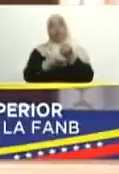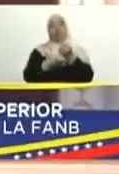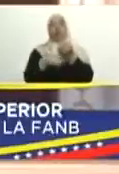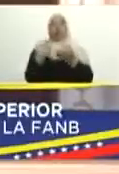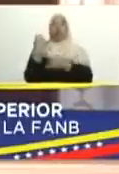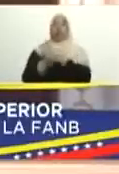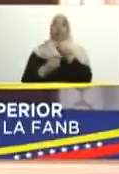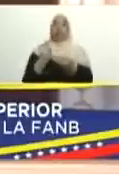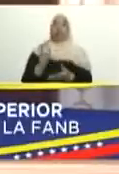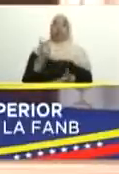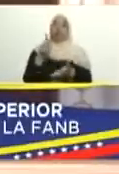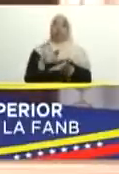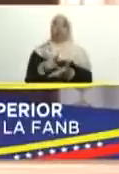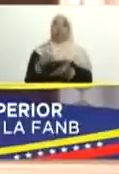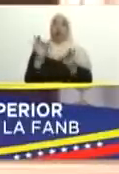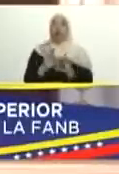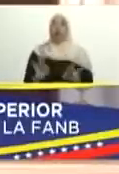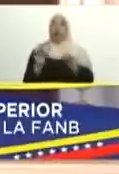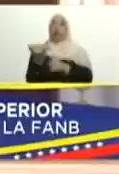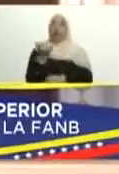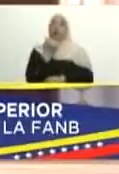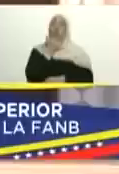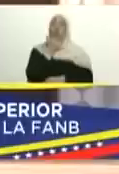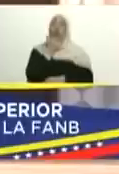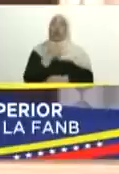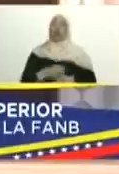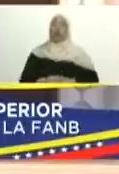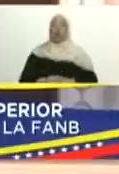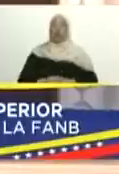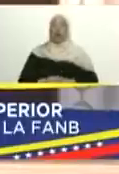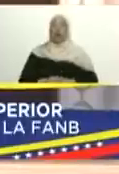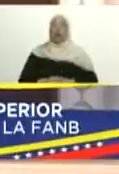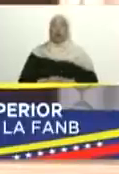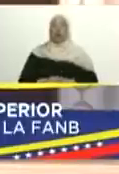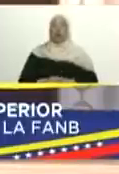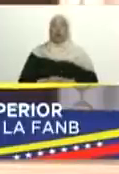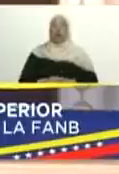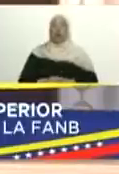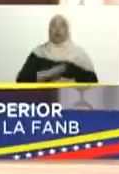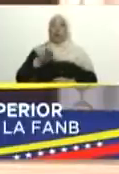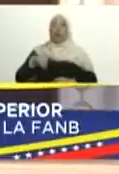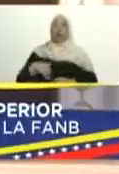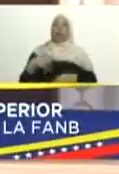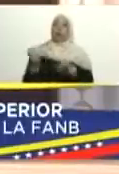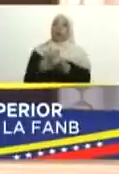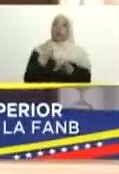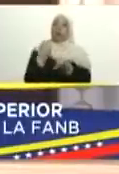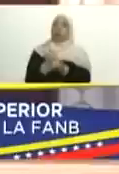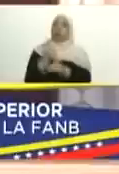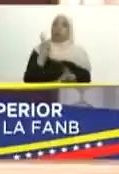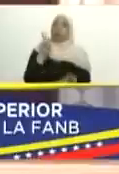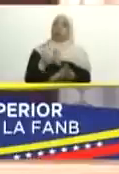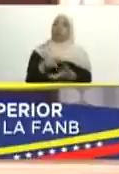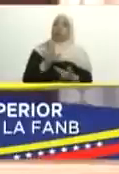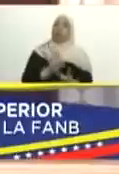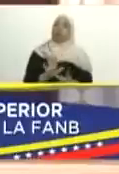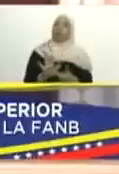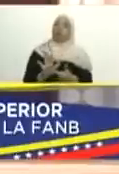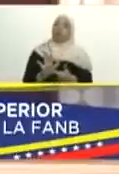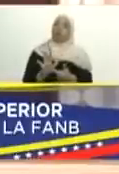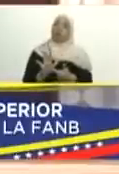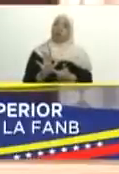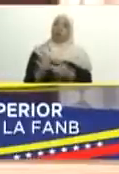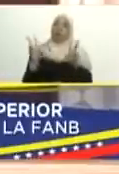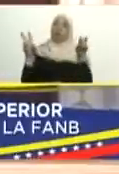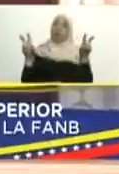sustento. Que nadie se equivoque con nuestra patria, con Venezuela. Hemos demostrado que con